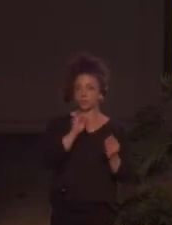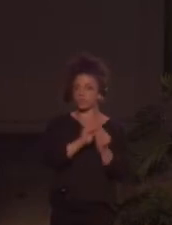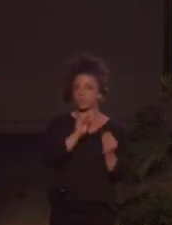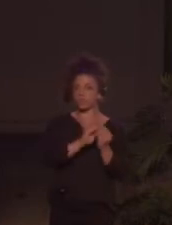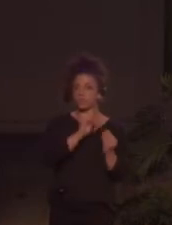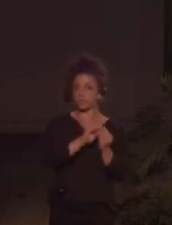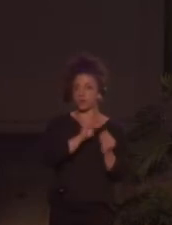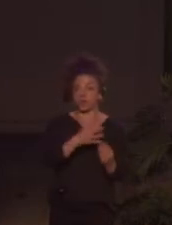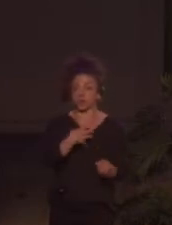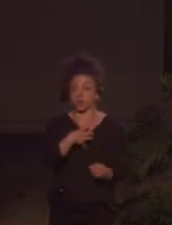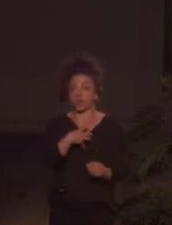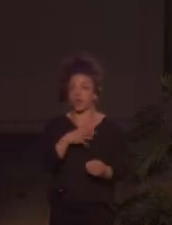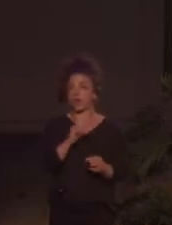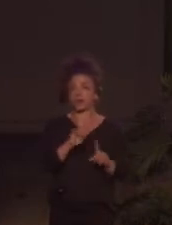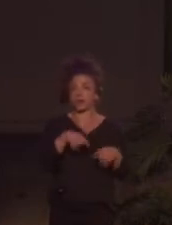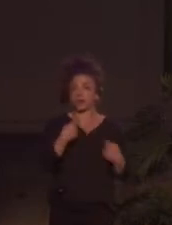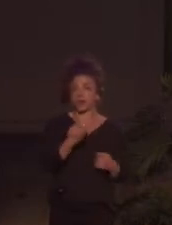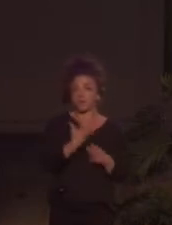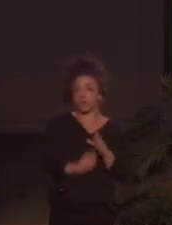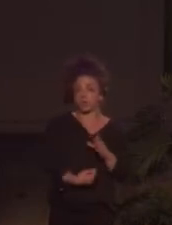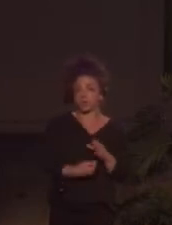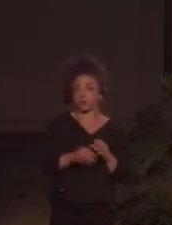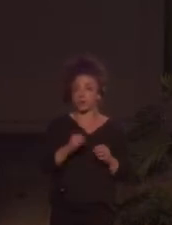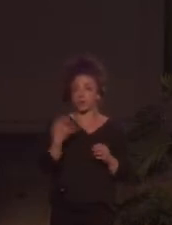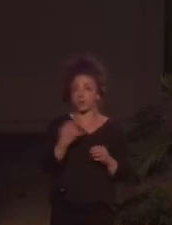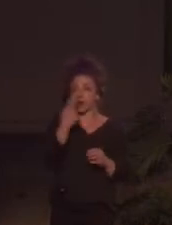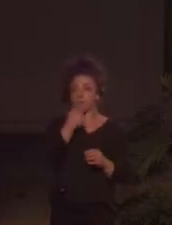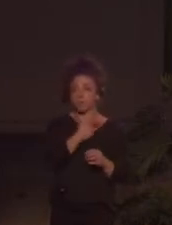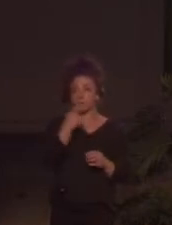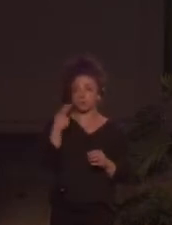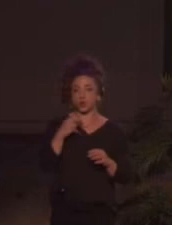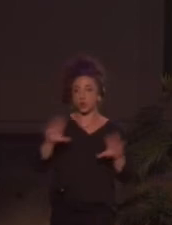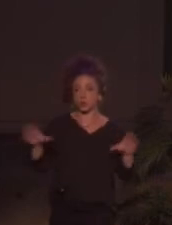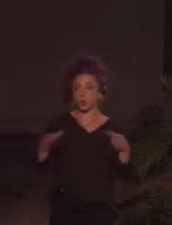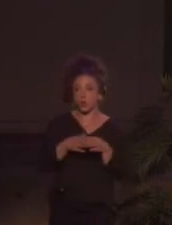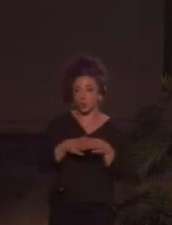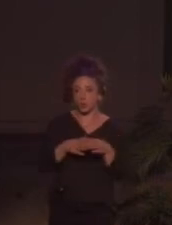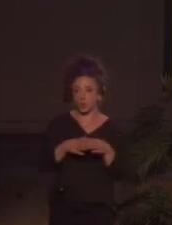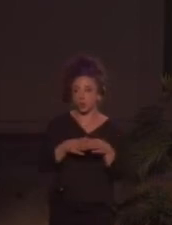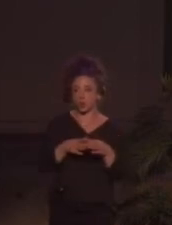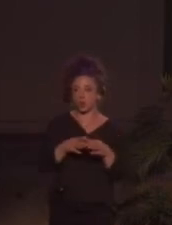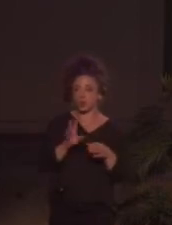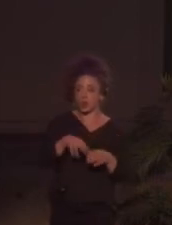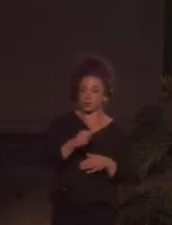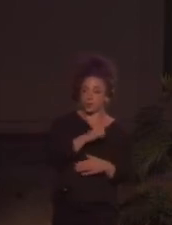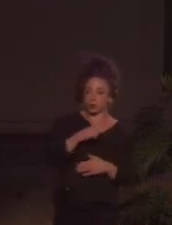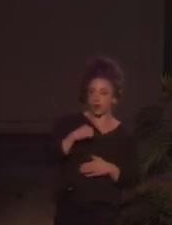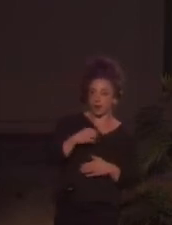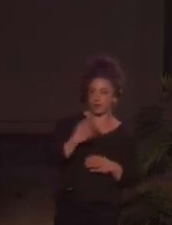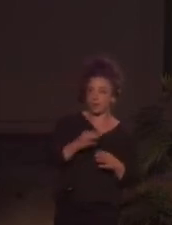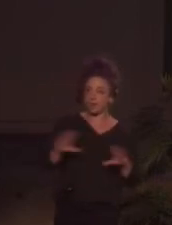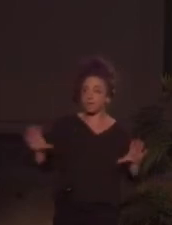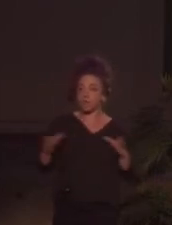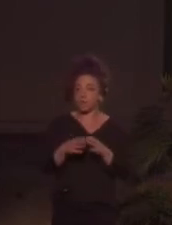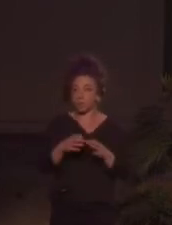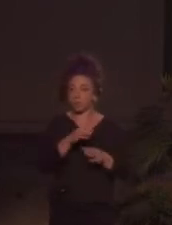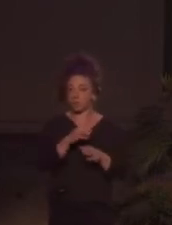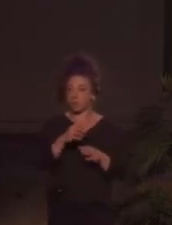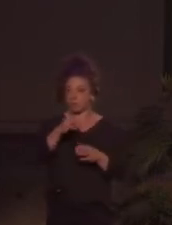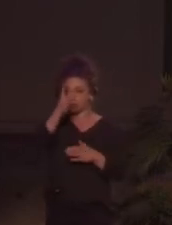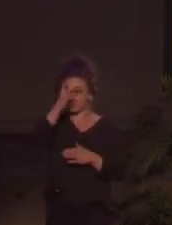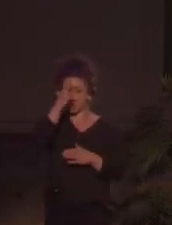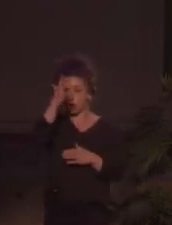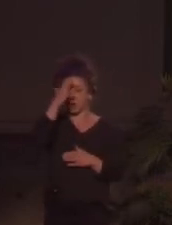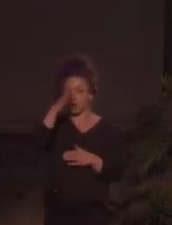edo konpromesu kolektibo bat, osea, ardura hartzea ideologia batena, ez, eta eraldaketa hauetan zer